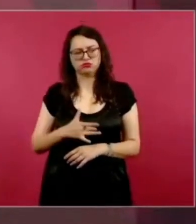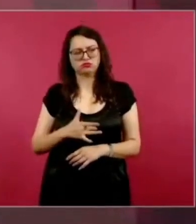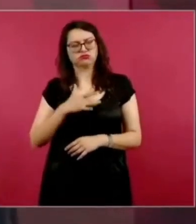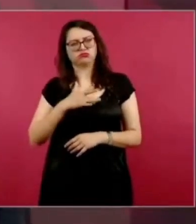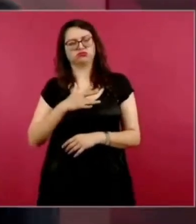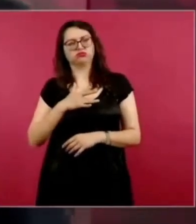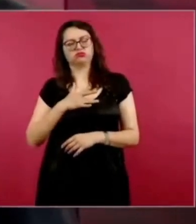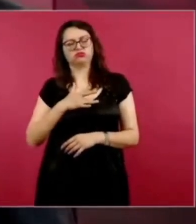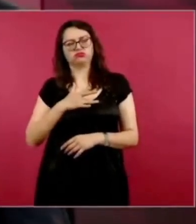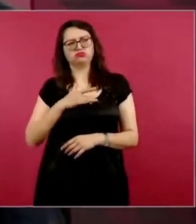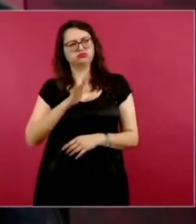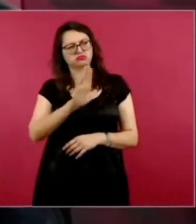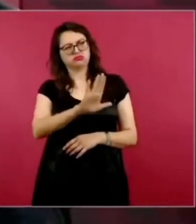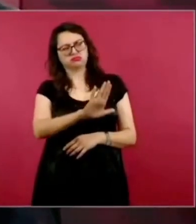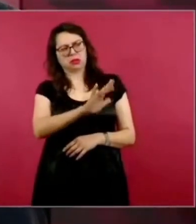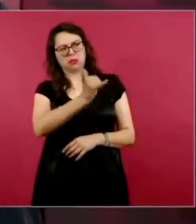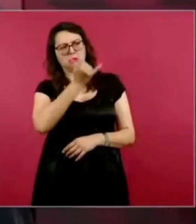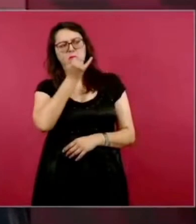porque no podemos